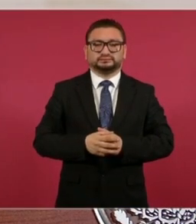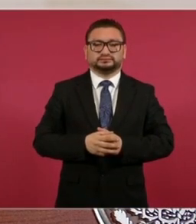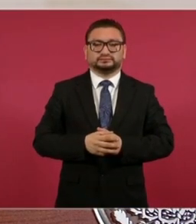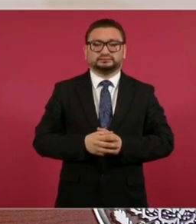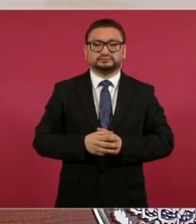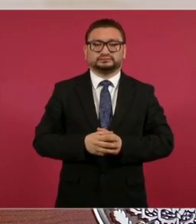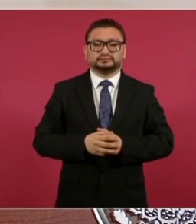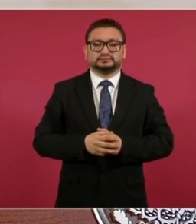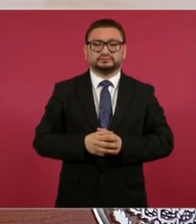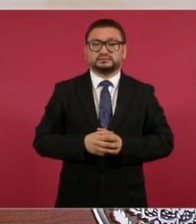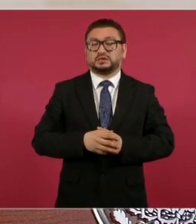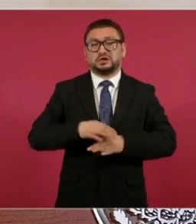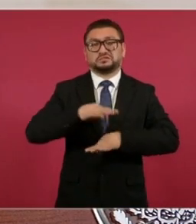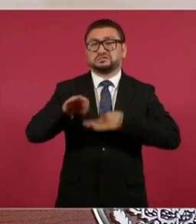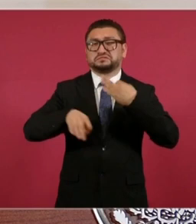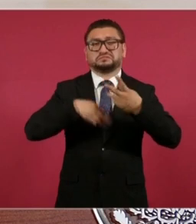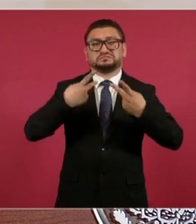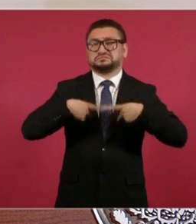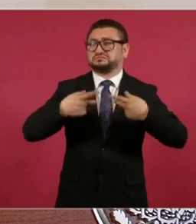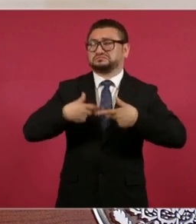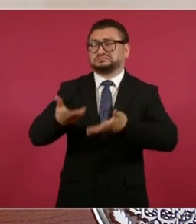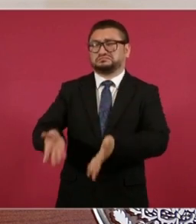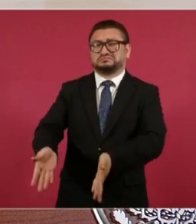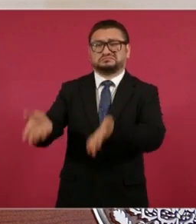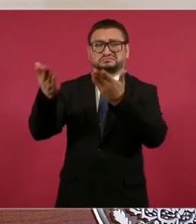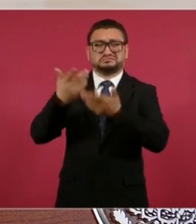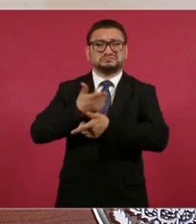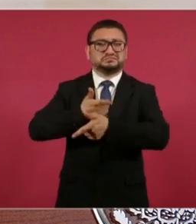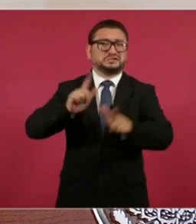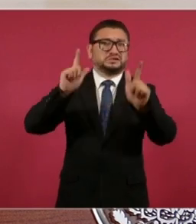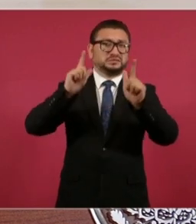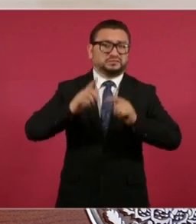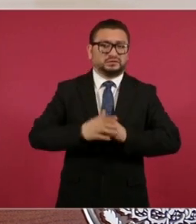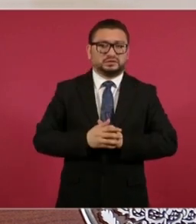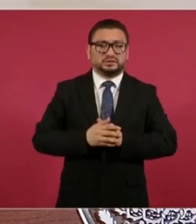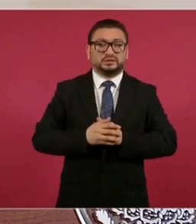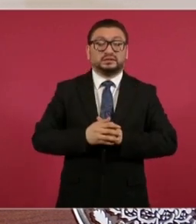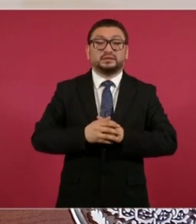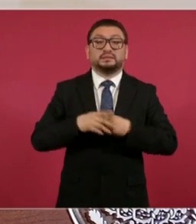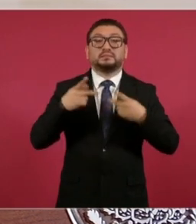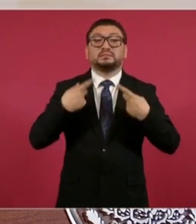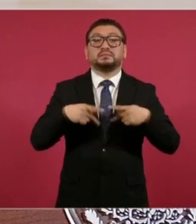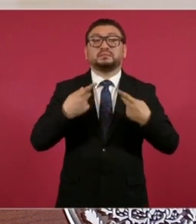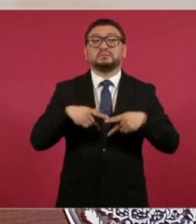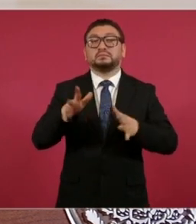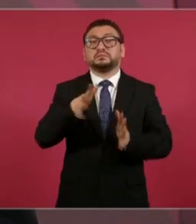liberan a todos como a